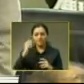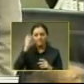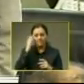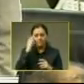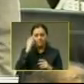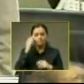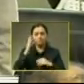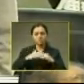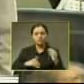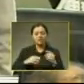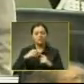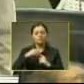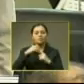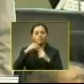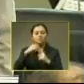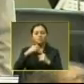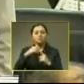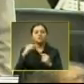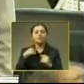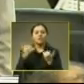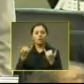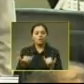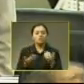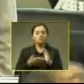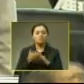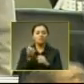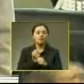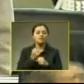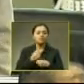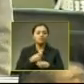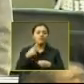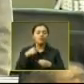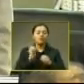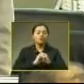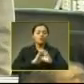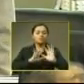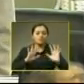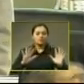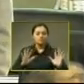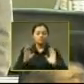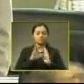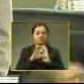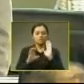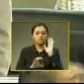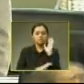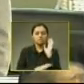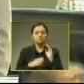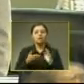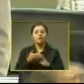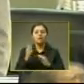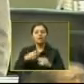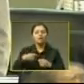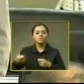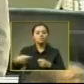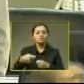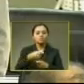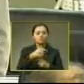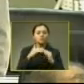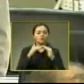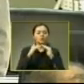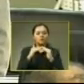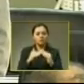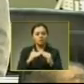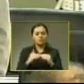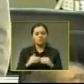pensamos que la proyección que hoy se va cristalizando en esta Constitución, la redistribución tiene que ser equitativa,